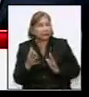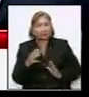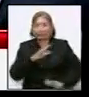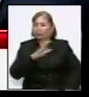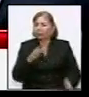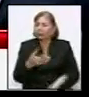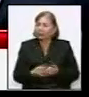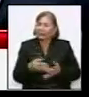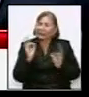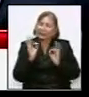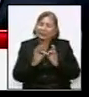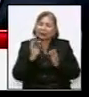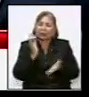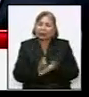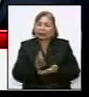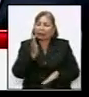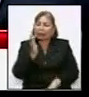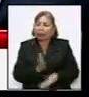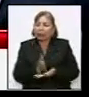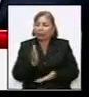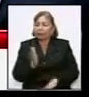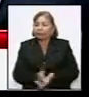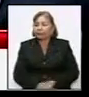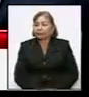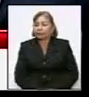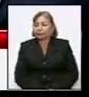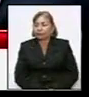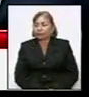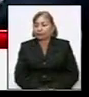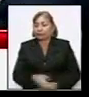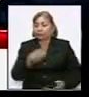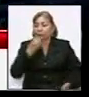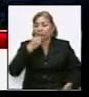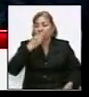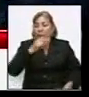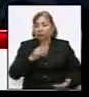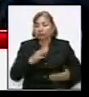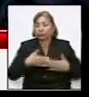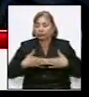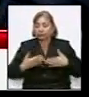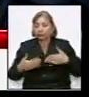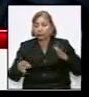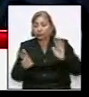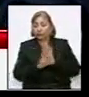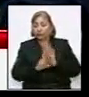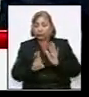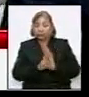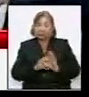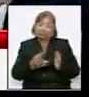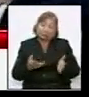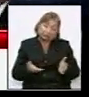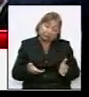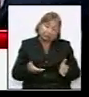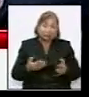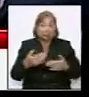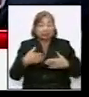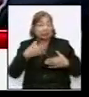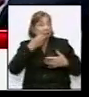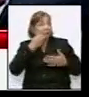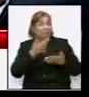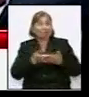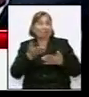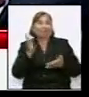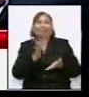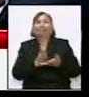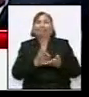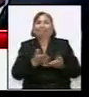todos tengan que ser sanción sanción sanción porque esto puede ser voluntario o involuntario entonces por ello no puede ser merecedor a